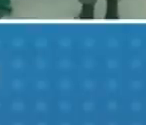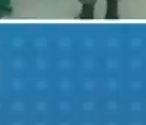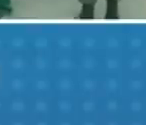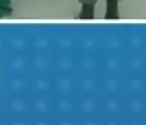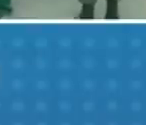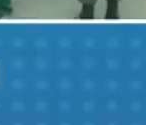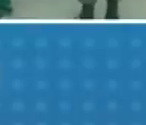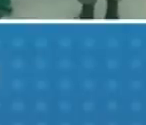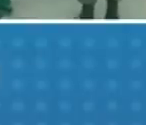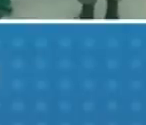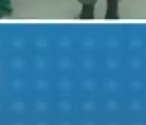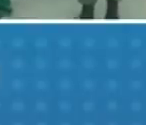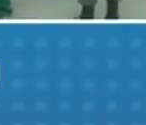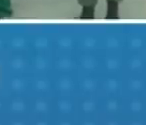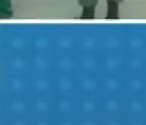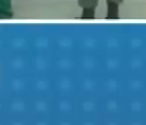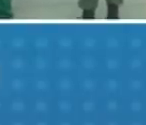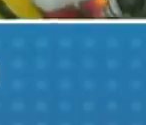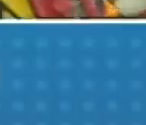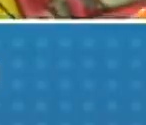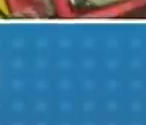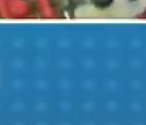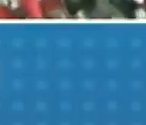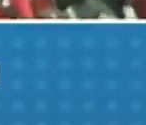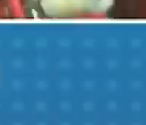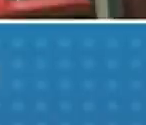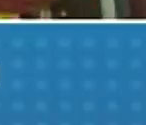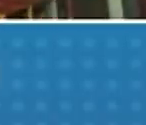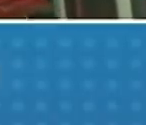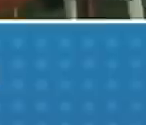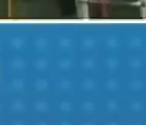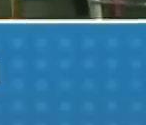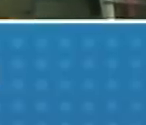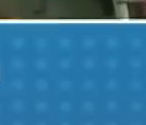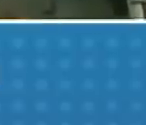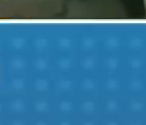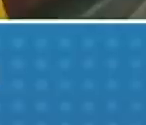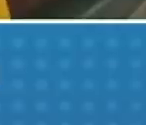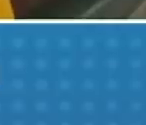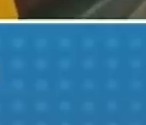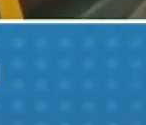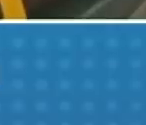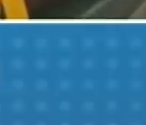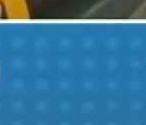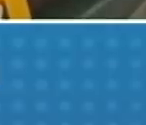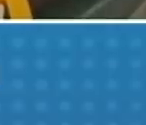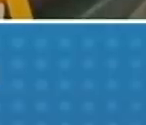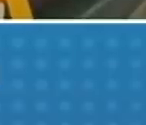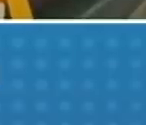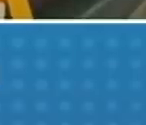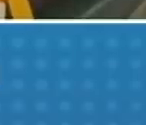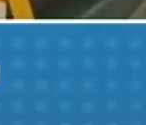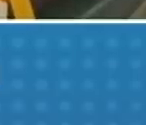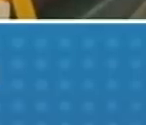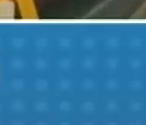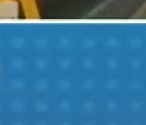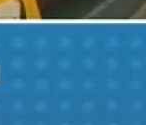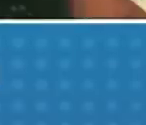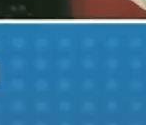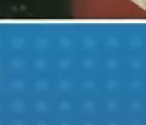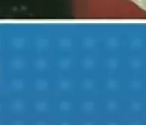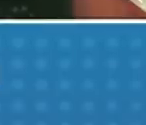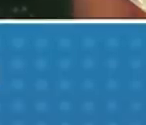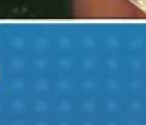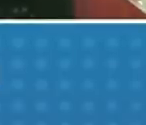medidas para que nuestro pueblo tenga la prevención cuando aborde una unidad de Transbarca. El presidente